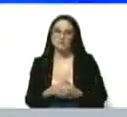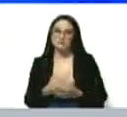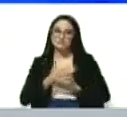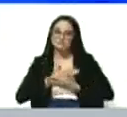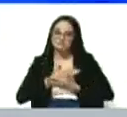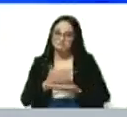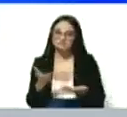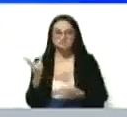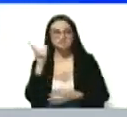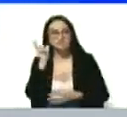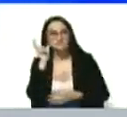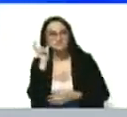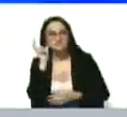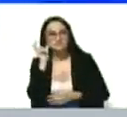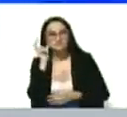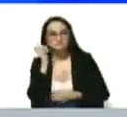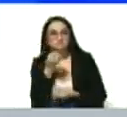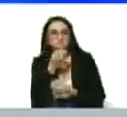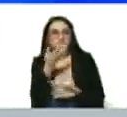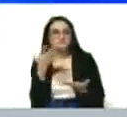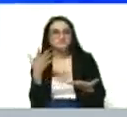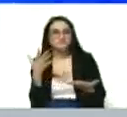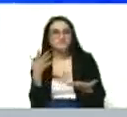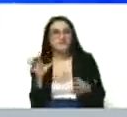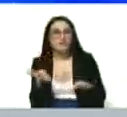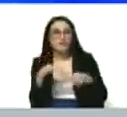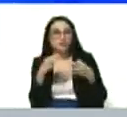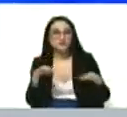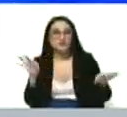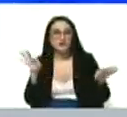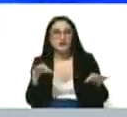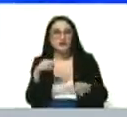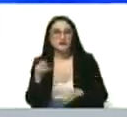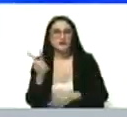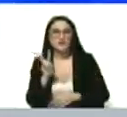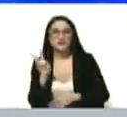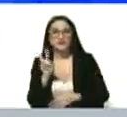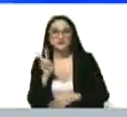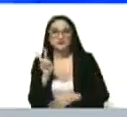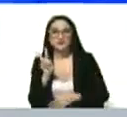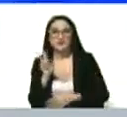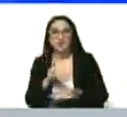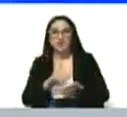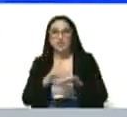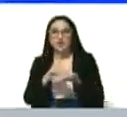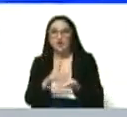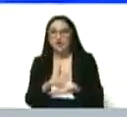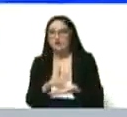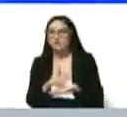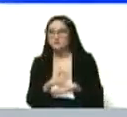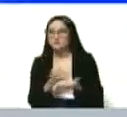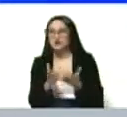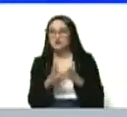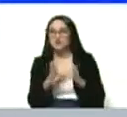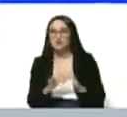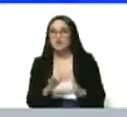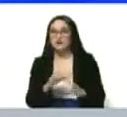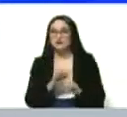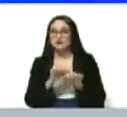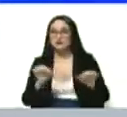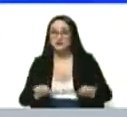oír el maravilloso talento musical y el don de estos estudiantes del